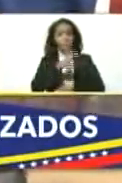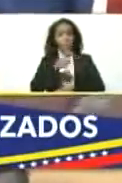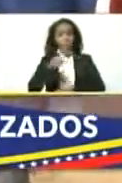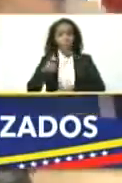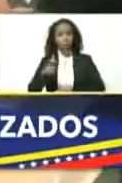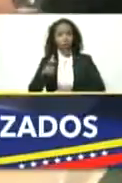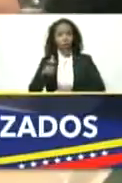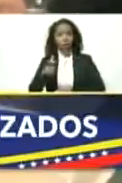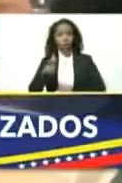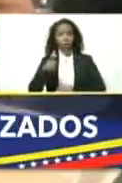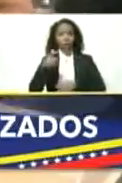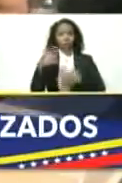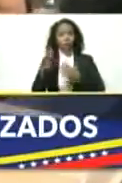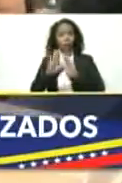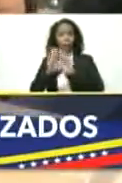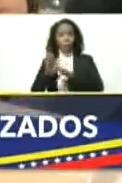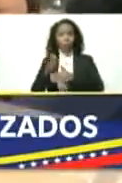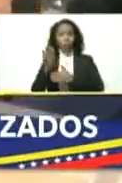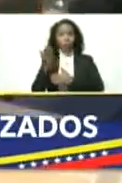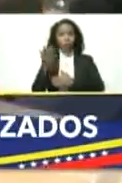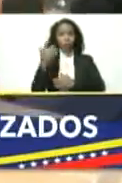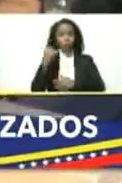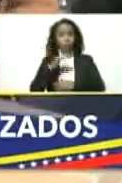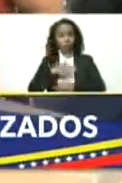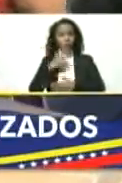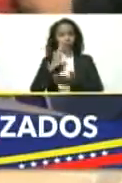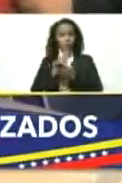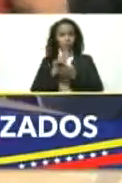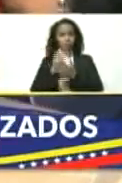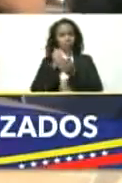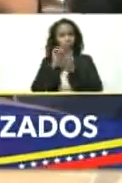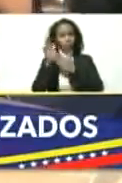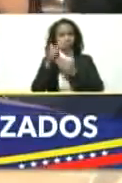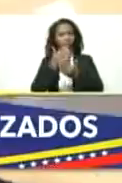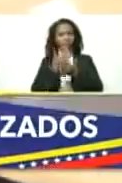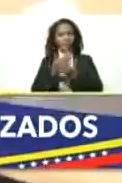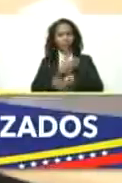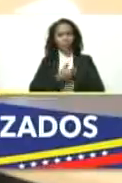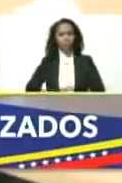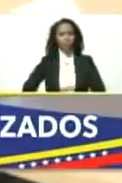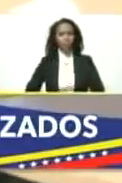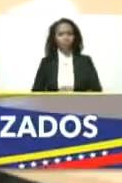lo respalda y que puede contar con ellos para siempre. Muchas gracias, presidente.